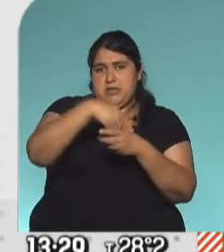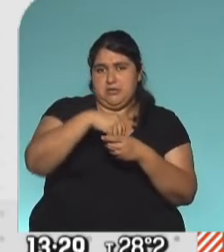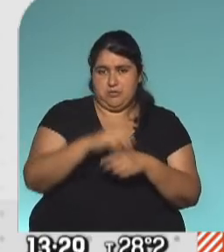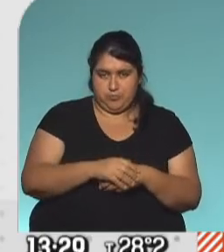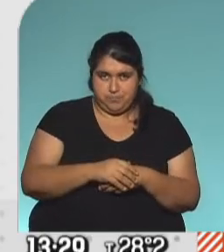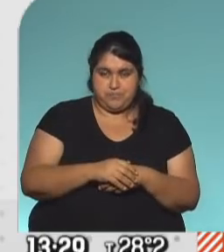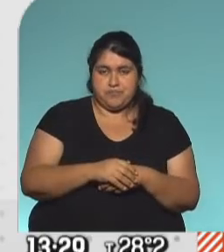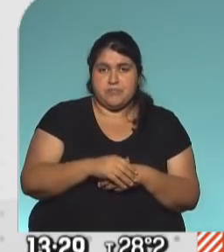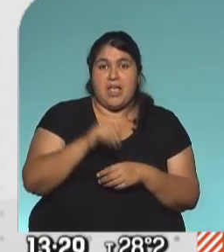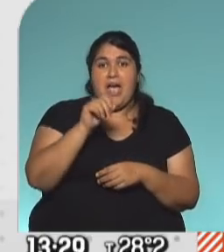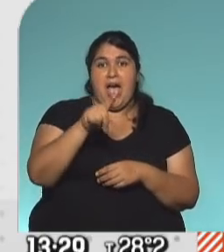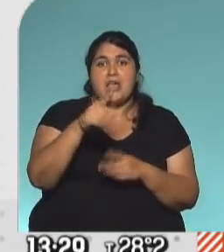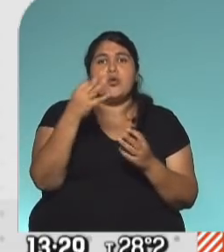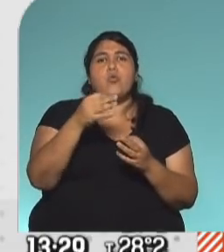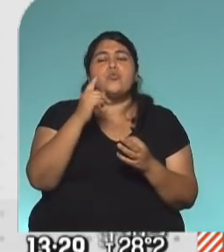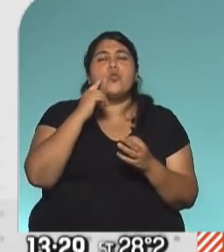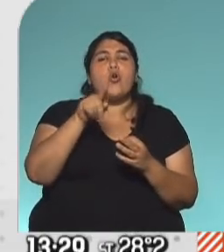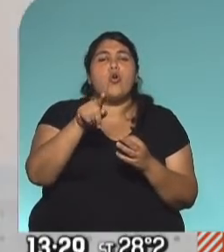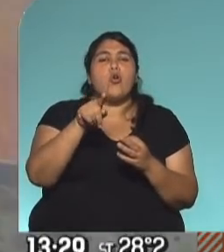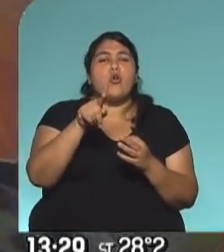iraquí. Bueno, ahí tenemos